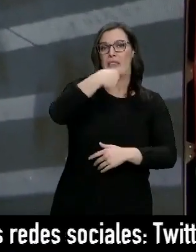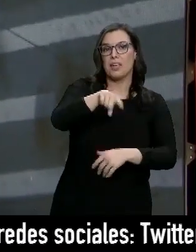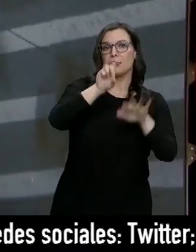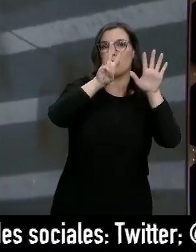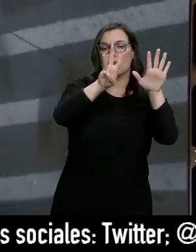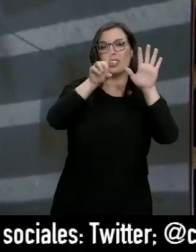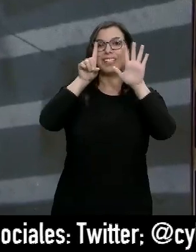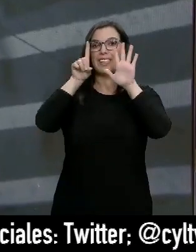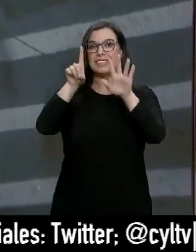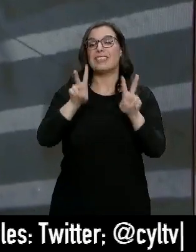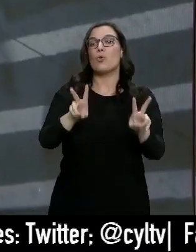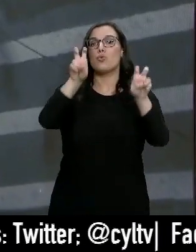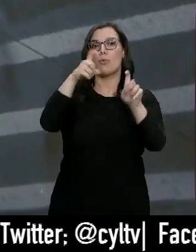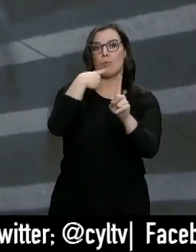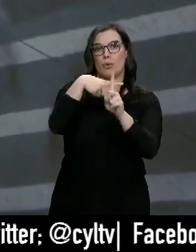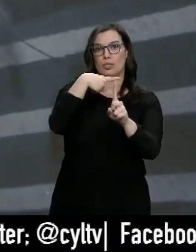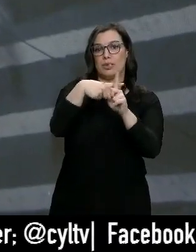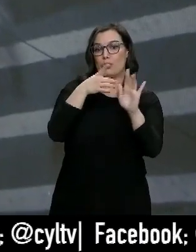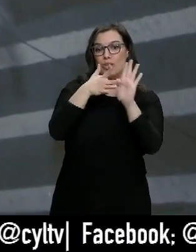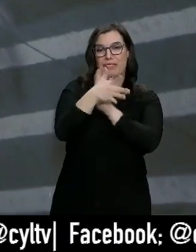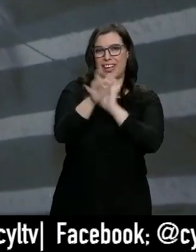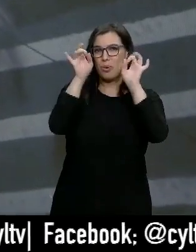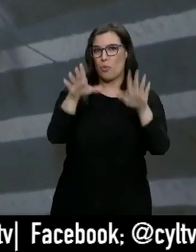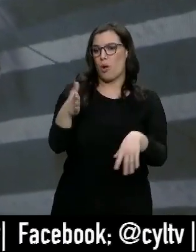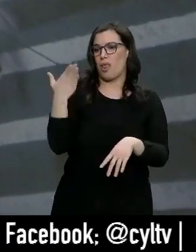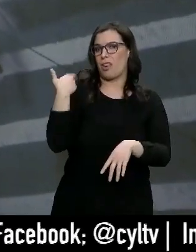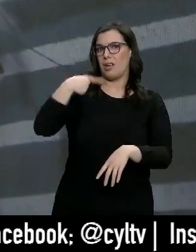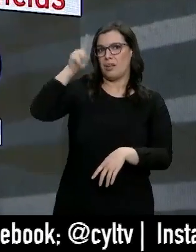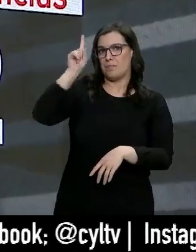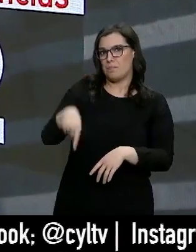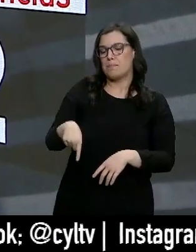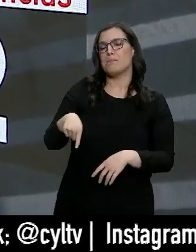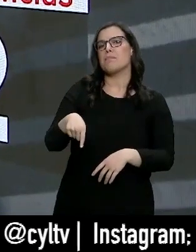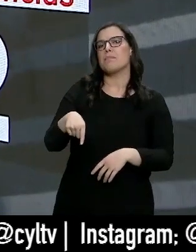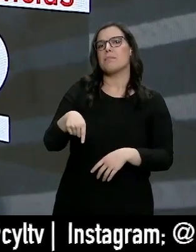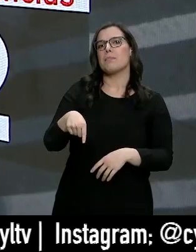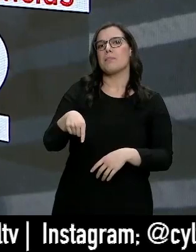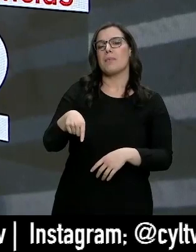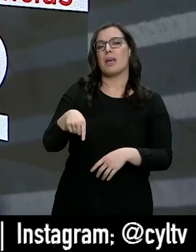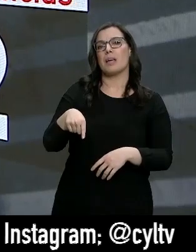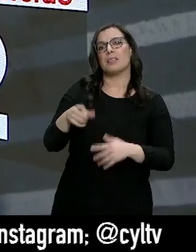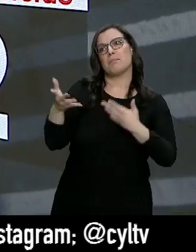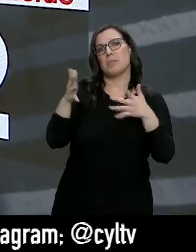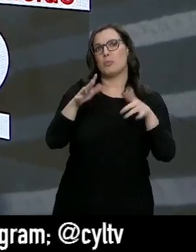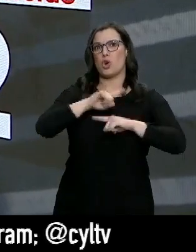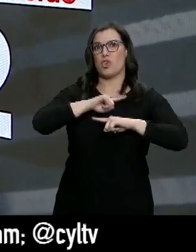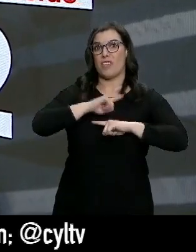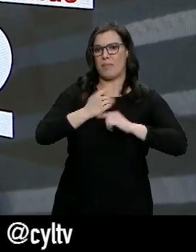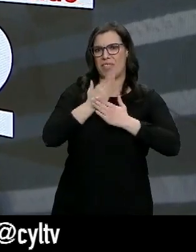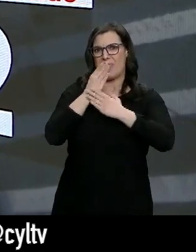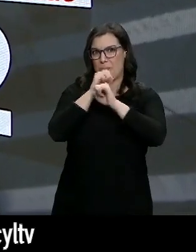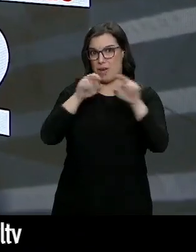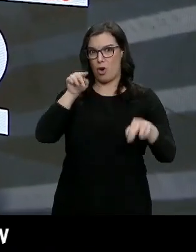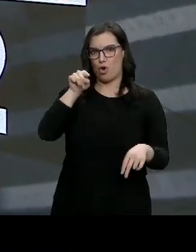2.186 nuevos positivos, que son tantos como los que se registraban en los peores días de la segunda ola a principios de noviembre.